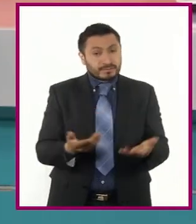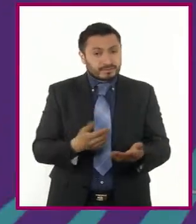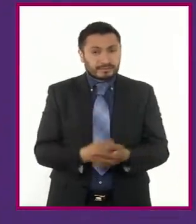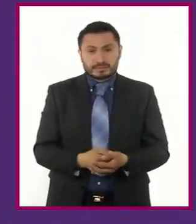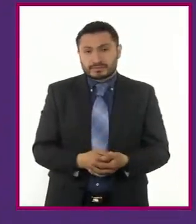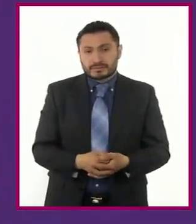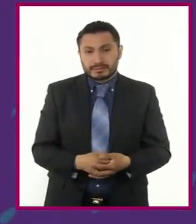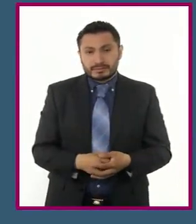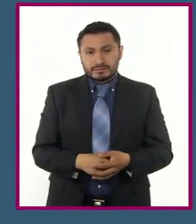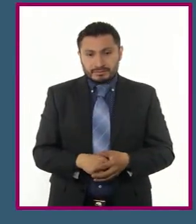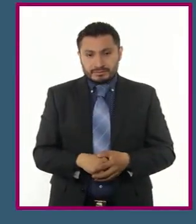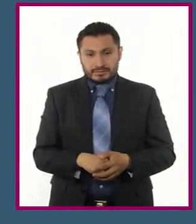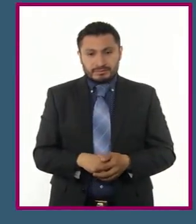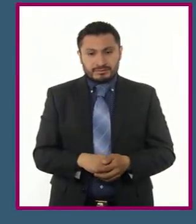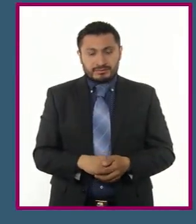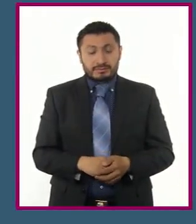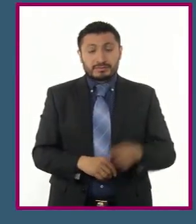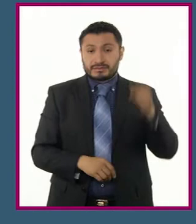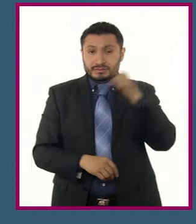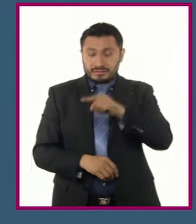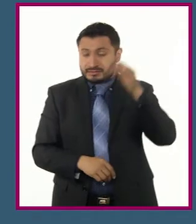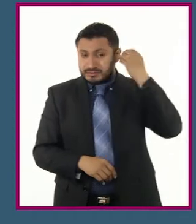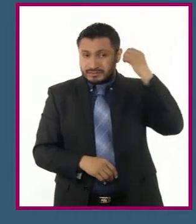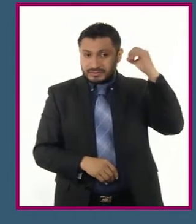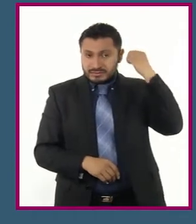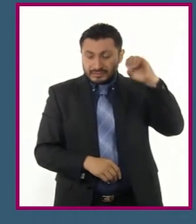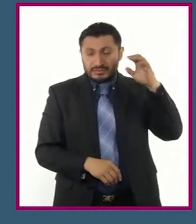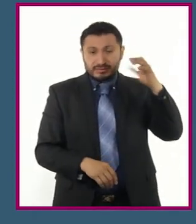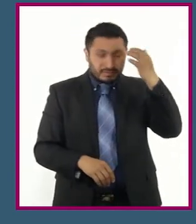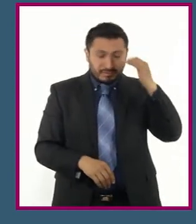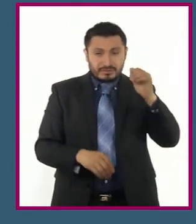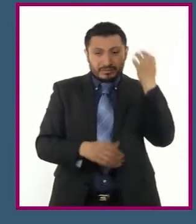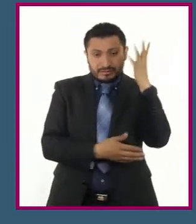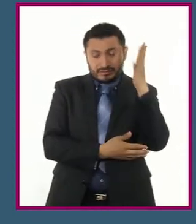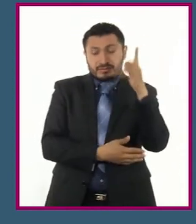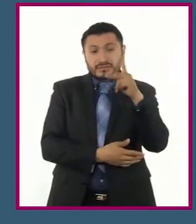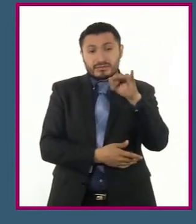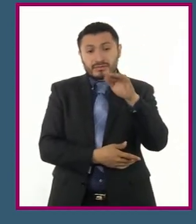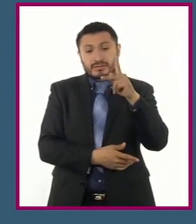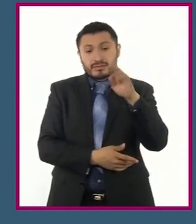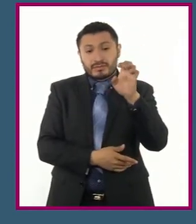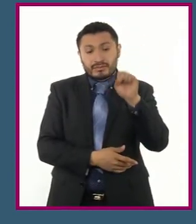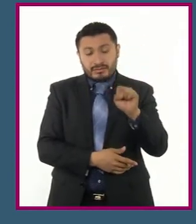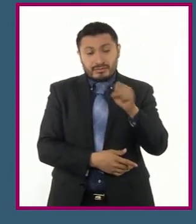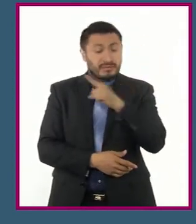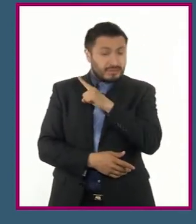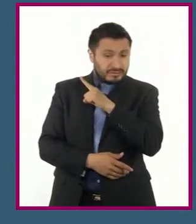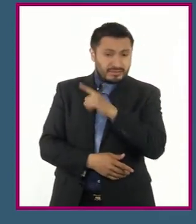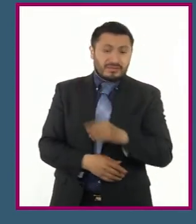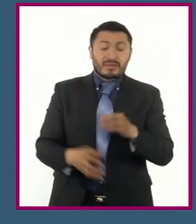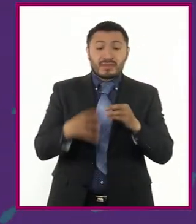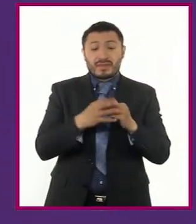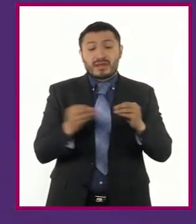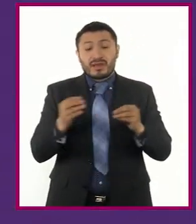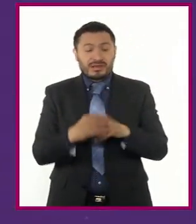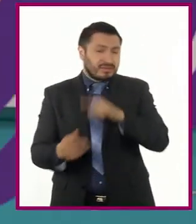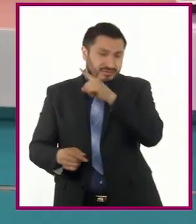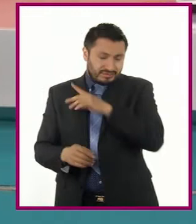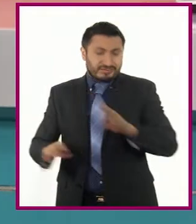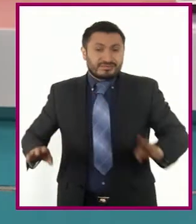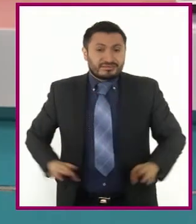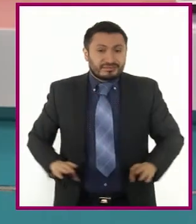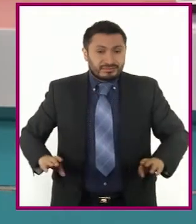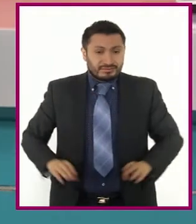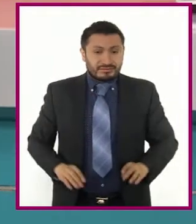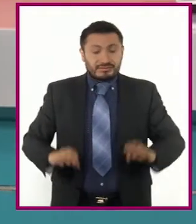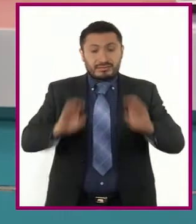donde se desarrolla. En Oaxaca se le conoce como árbol de pipes, en el que sus frutos son los que tienen estas sustancias.